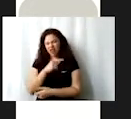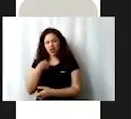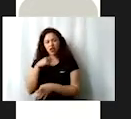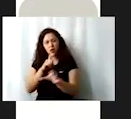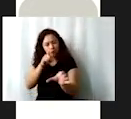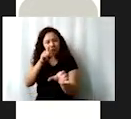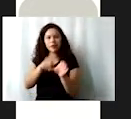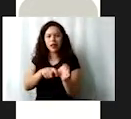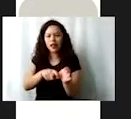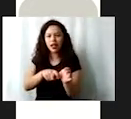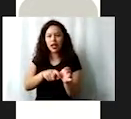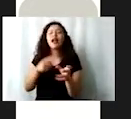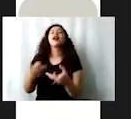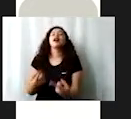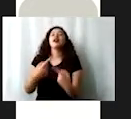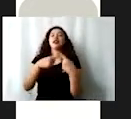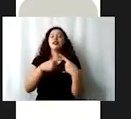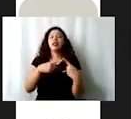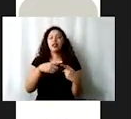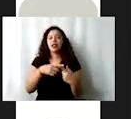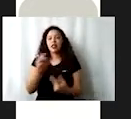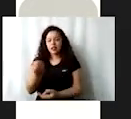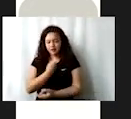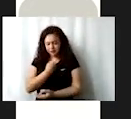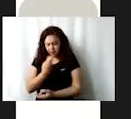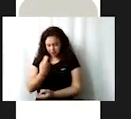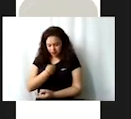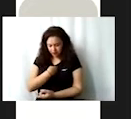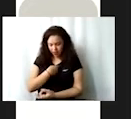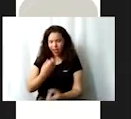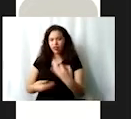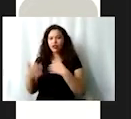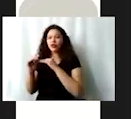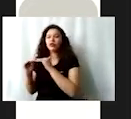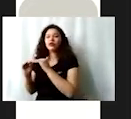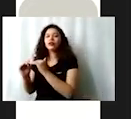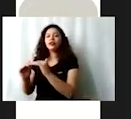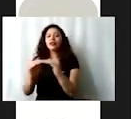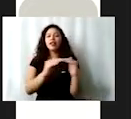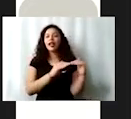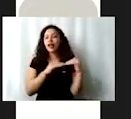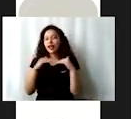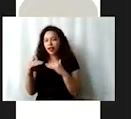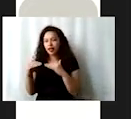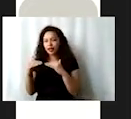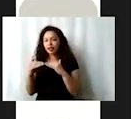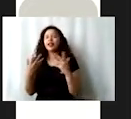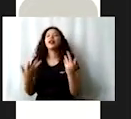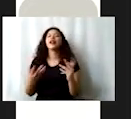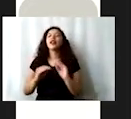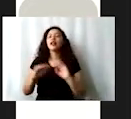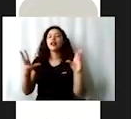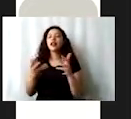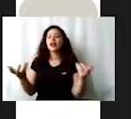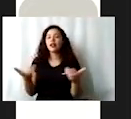pertenencia, esa variedad de identidad que lo que va a hacer es unificar y va a hacer, por supuesto,